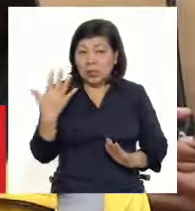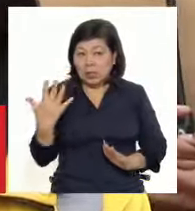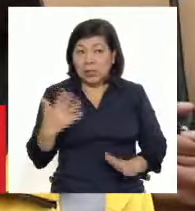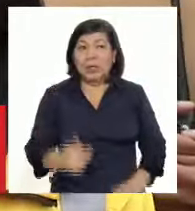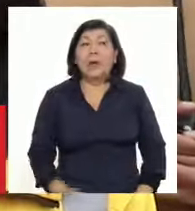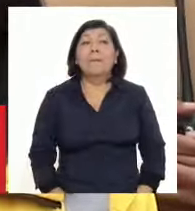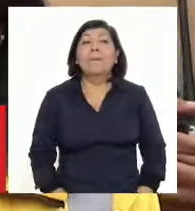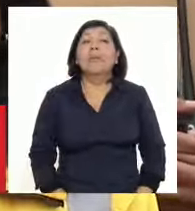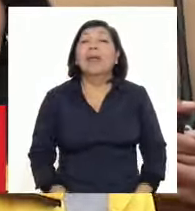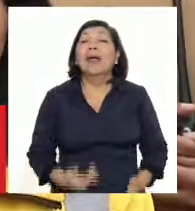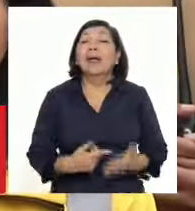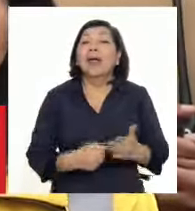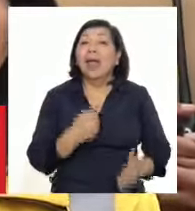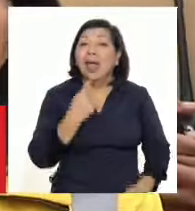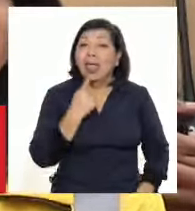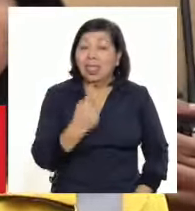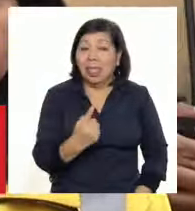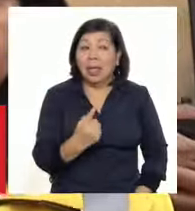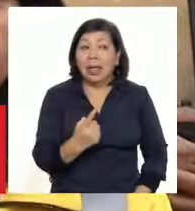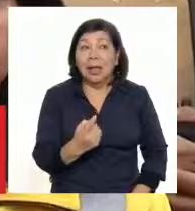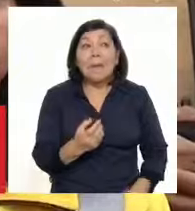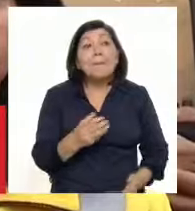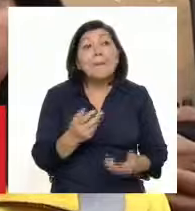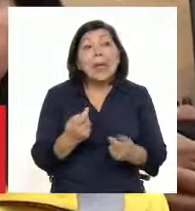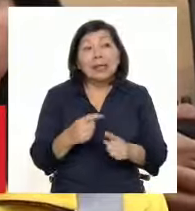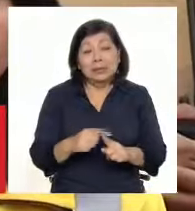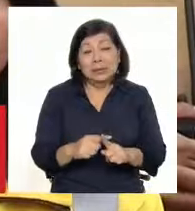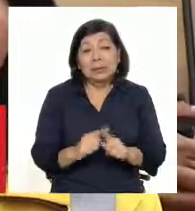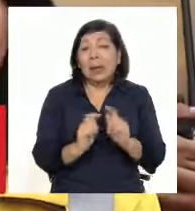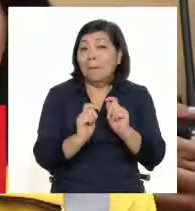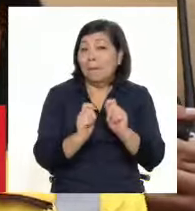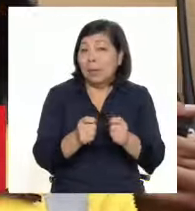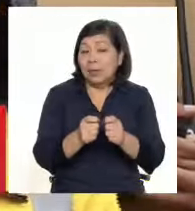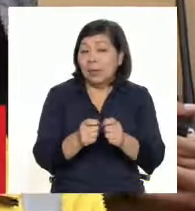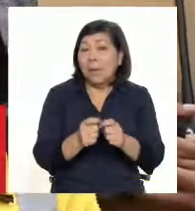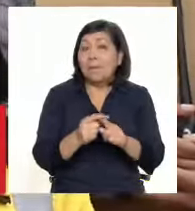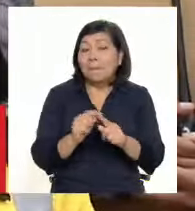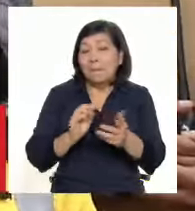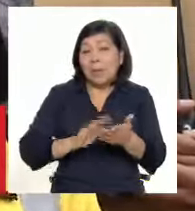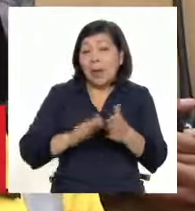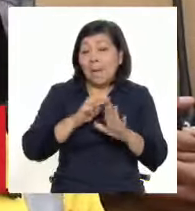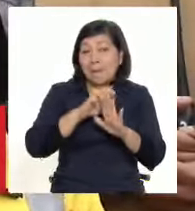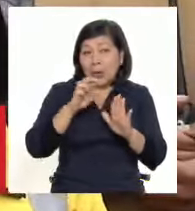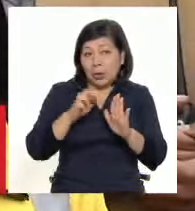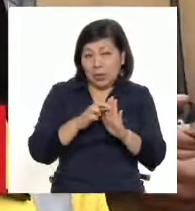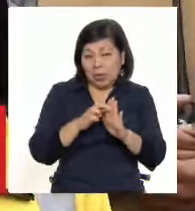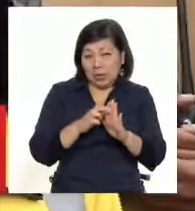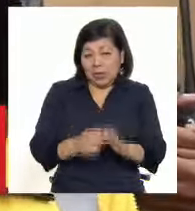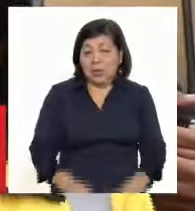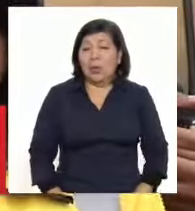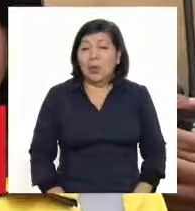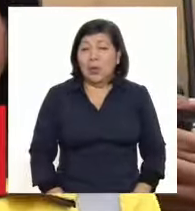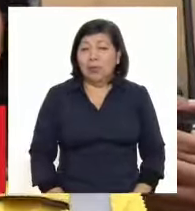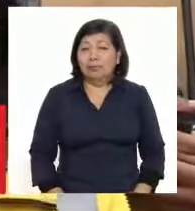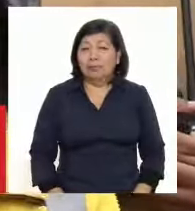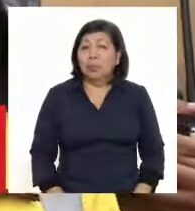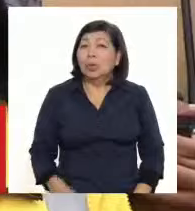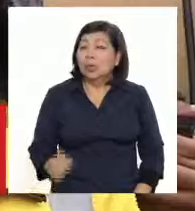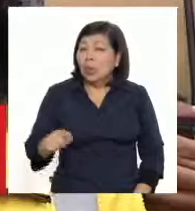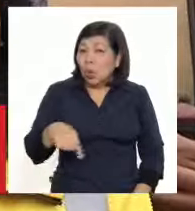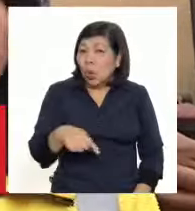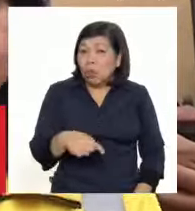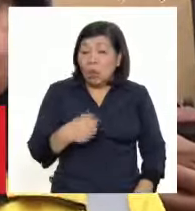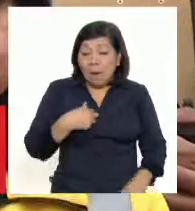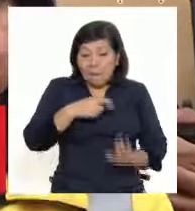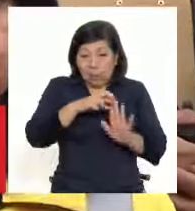35955, que establece la exoneración de otorgamiento de permisos al proyecto de la línea 2. Por lo tanto, nosotros